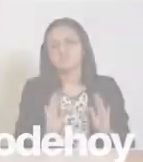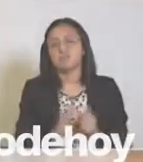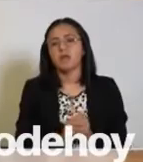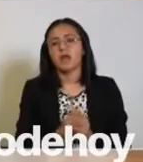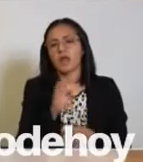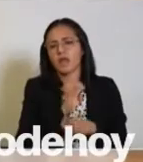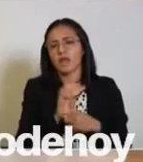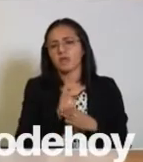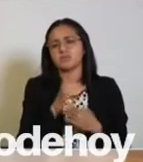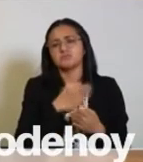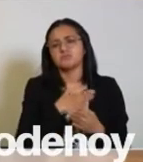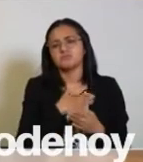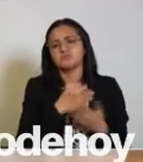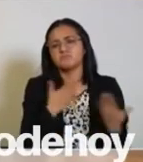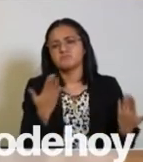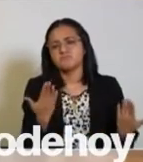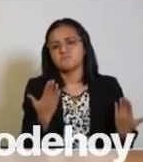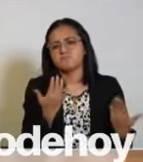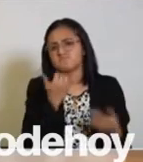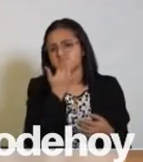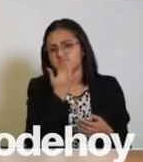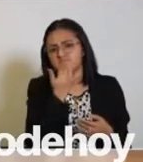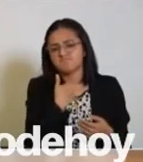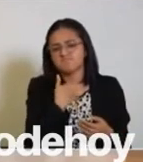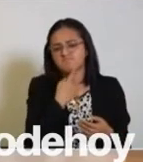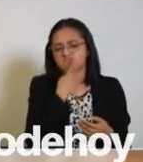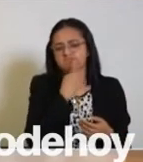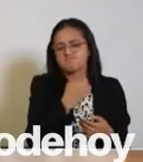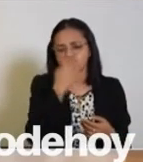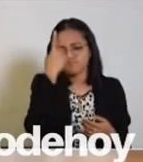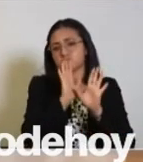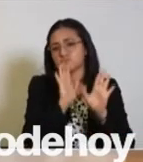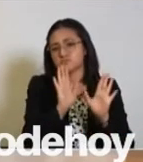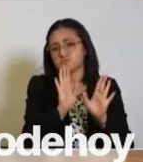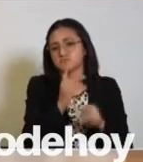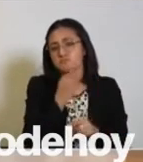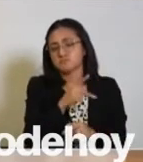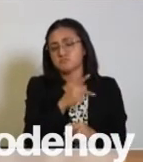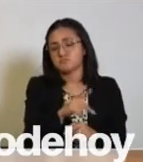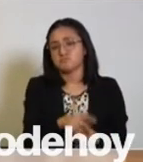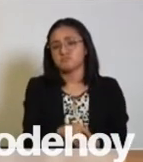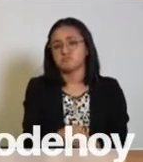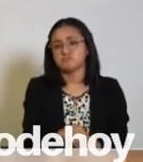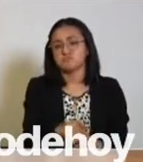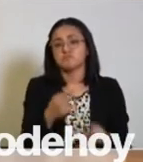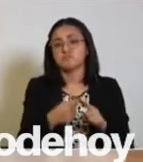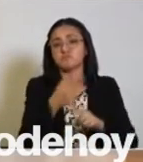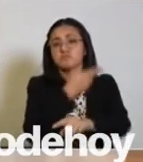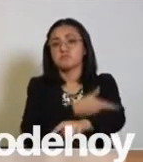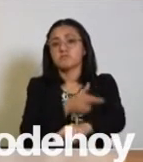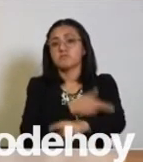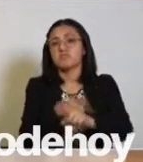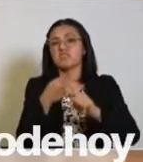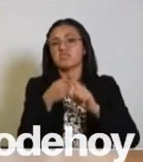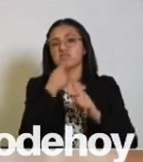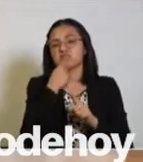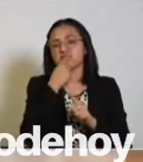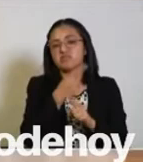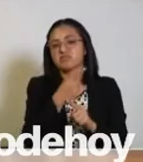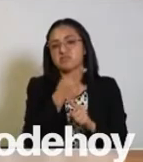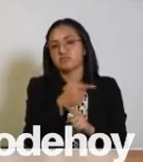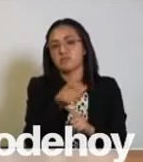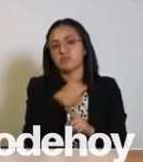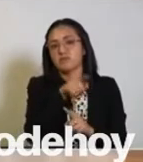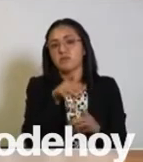pues mira nosotros vamos a hacer respetuosos de las resoluciones que dicten los